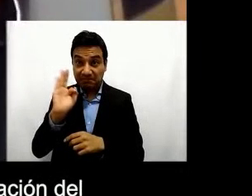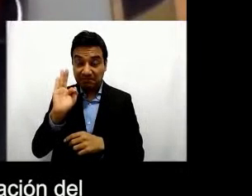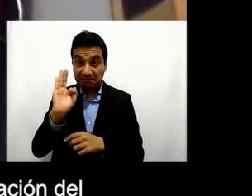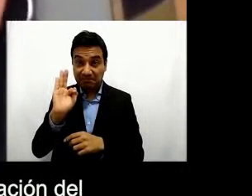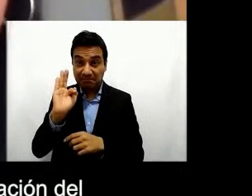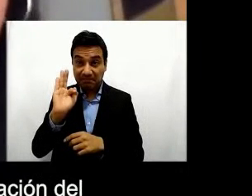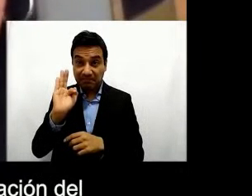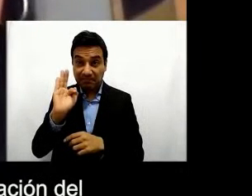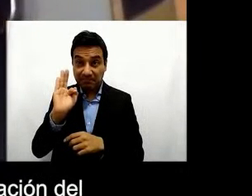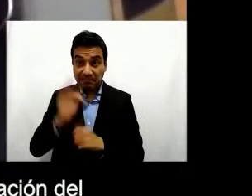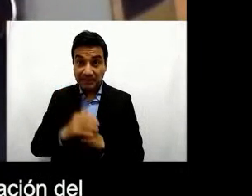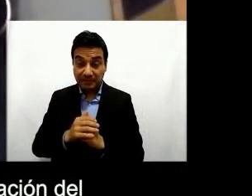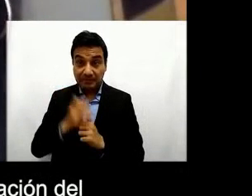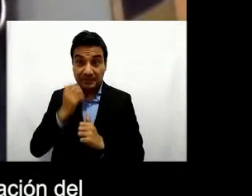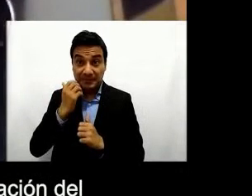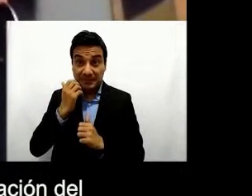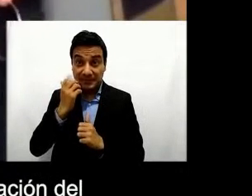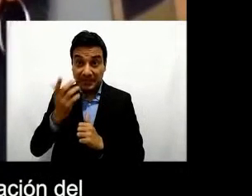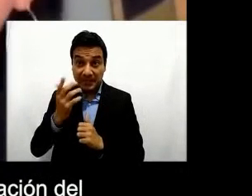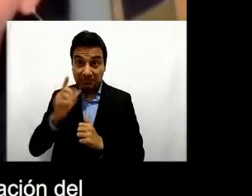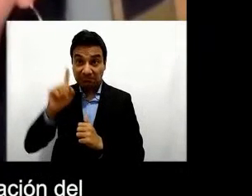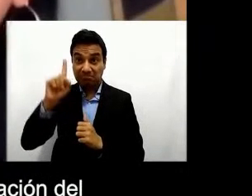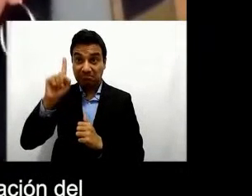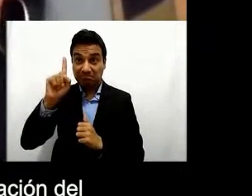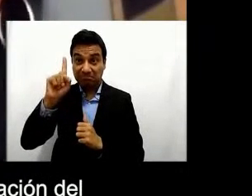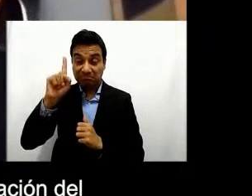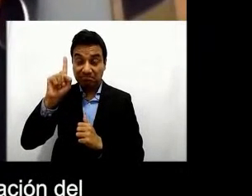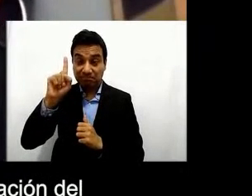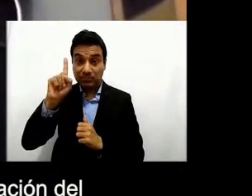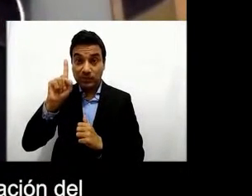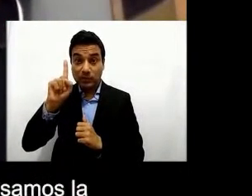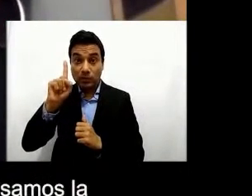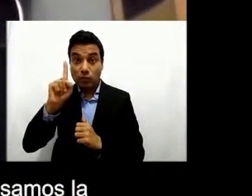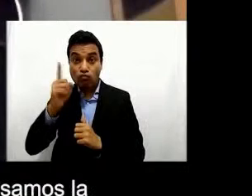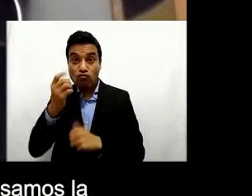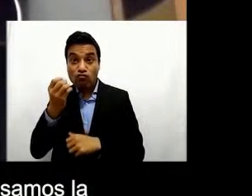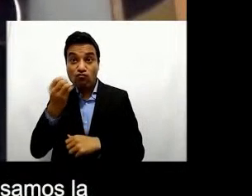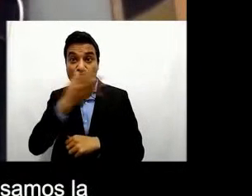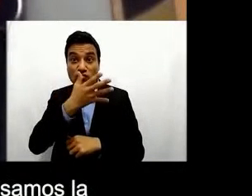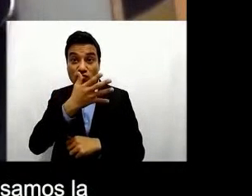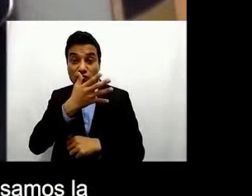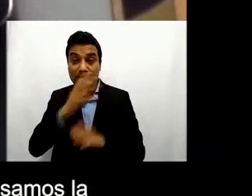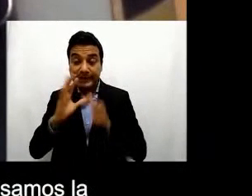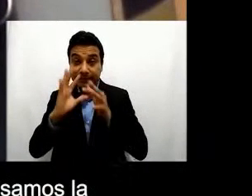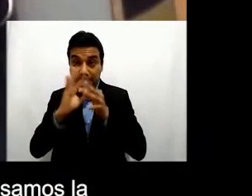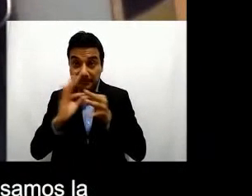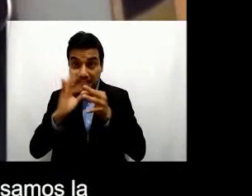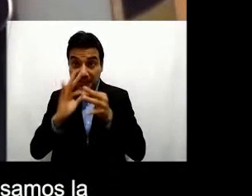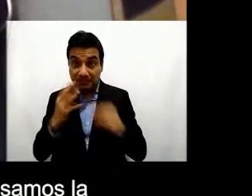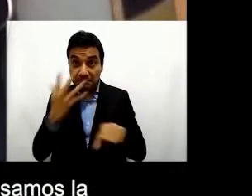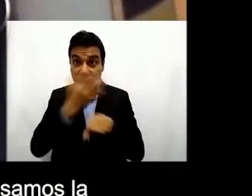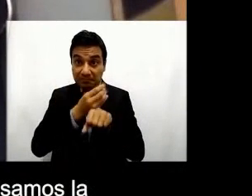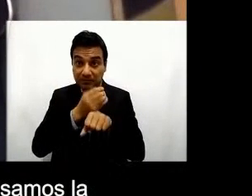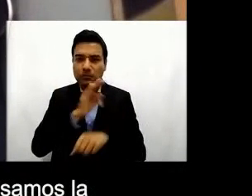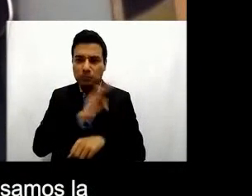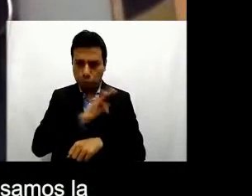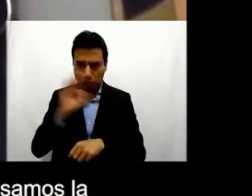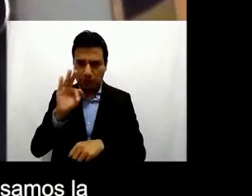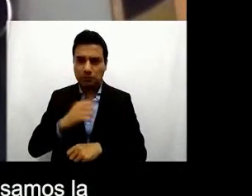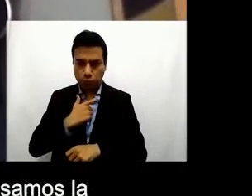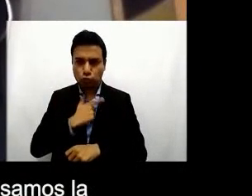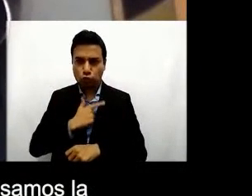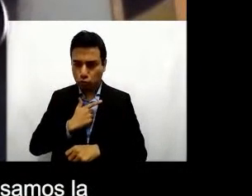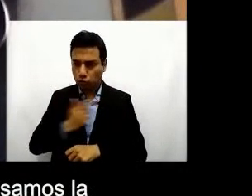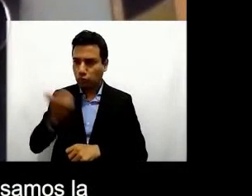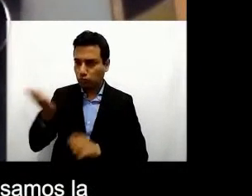gustaría sumar sobre, digamos, una participación del otro, nada más levante la mano digital y con muchísimo gusto les pasamos la palabra,